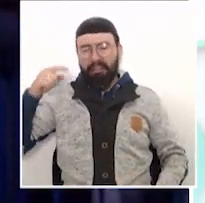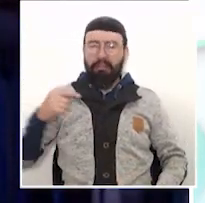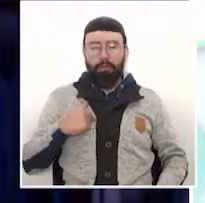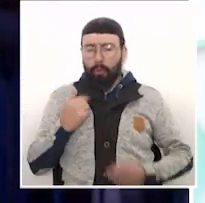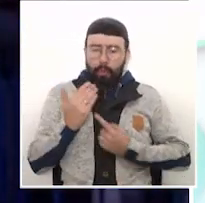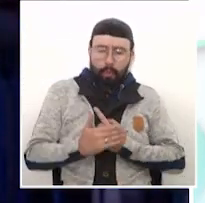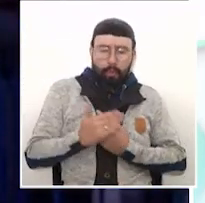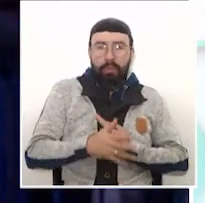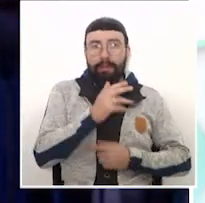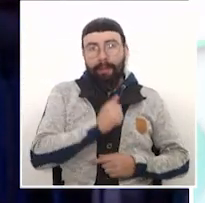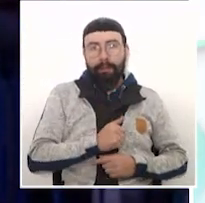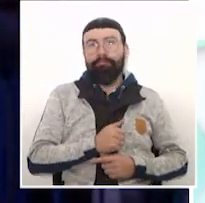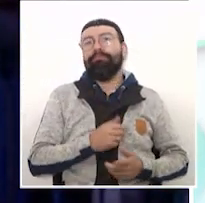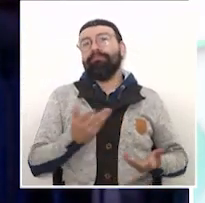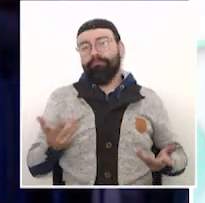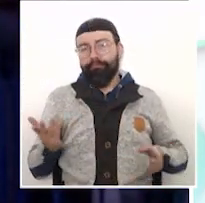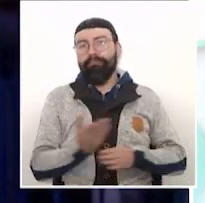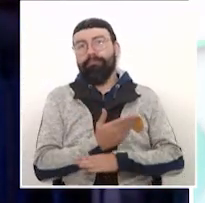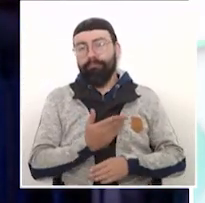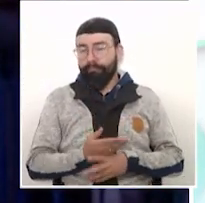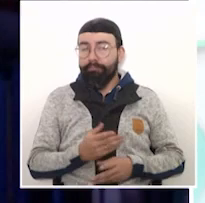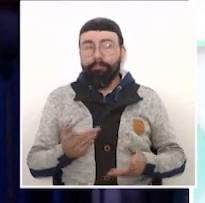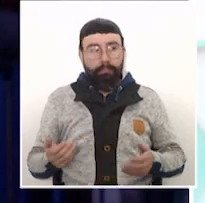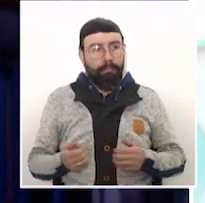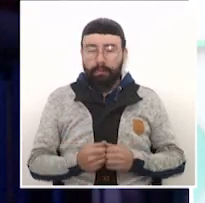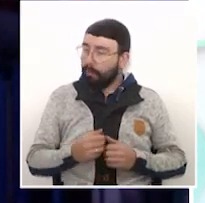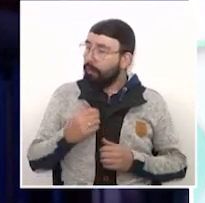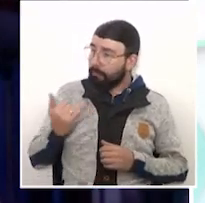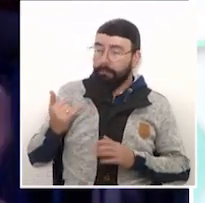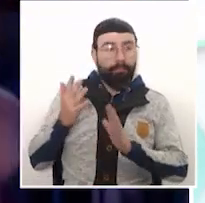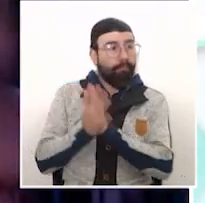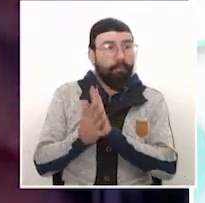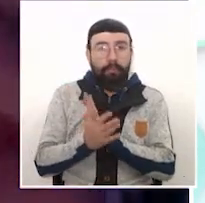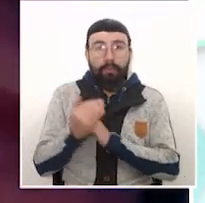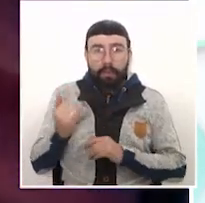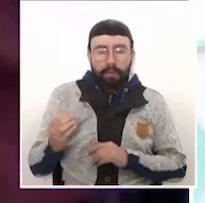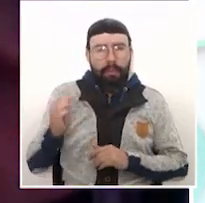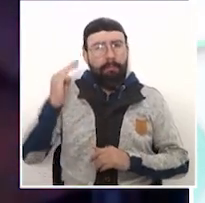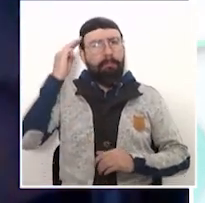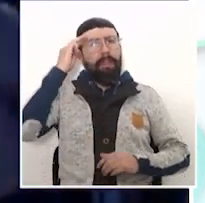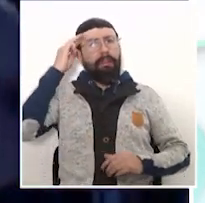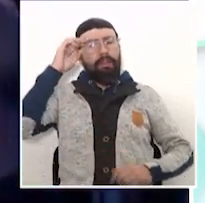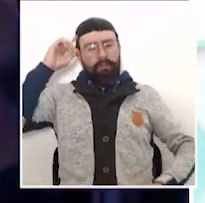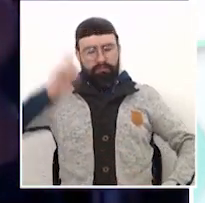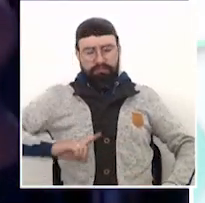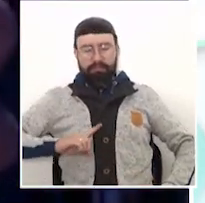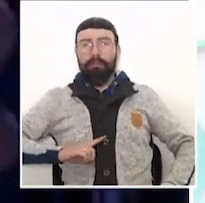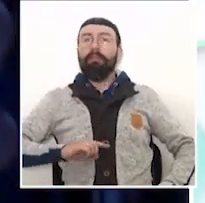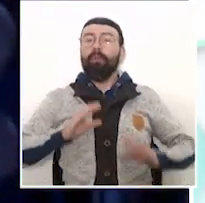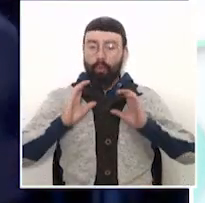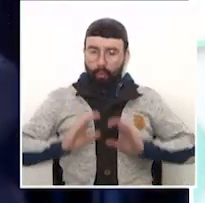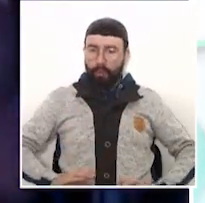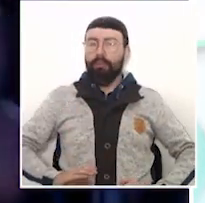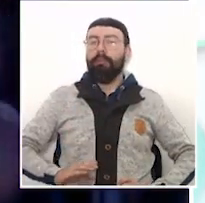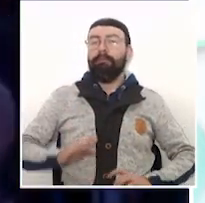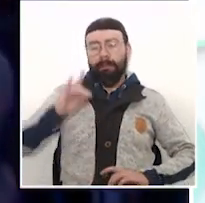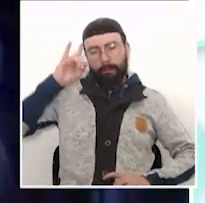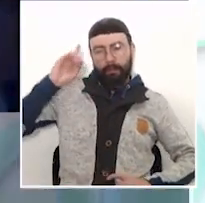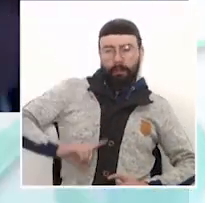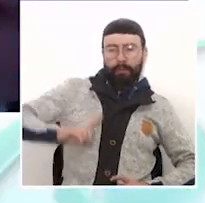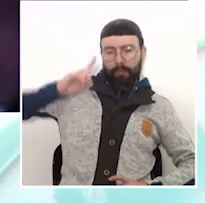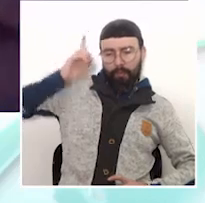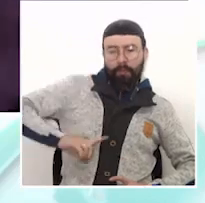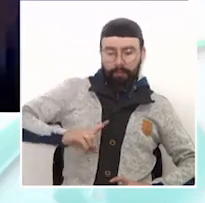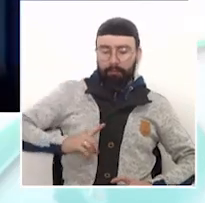inconsciencia. Como decía Santiago al comienzo de este espacio, la mente somatiza. El cuerpo somatiza, el